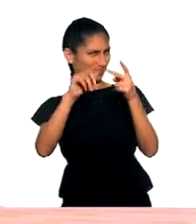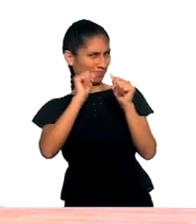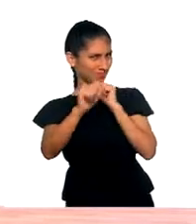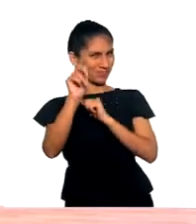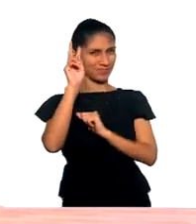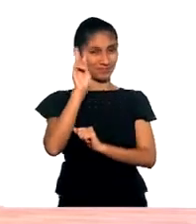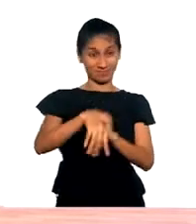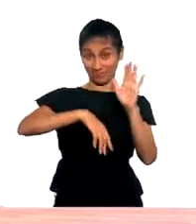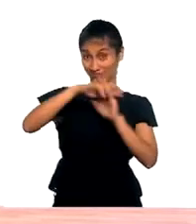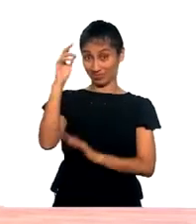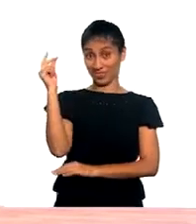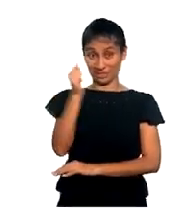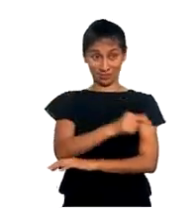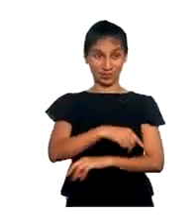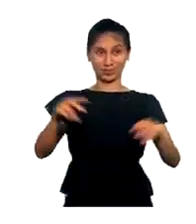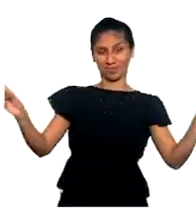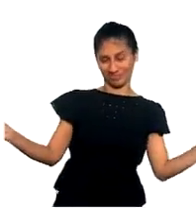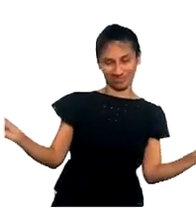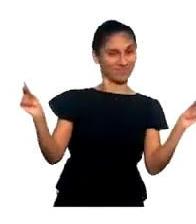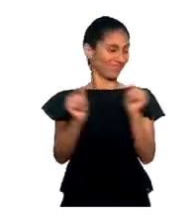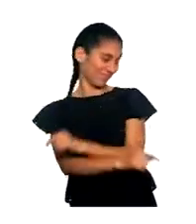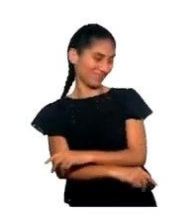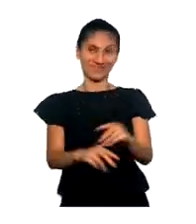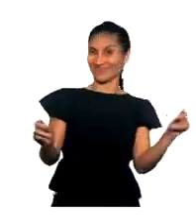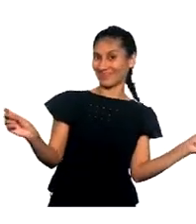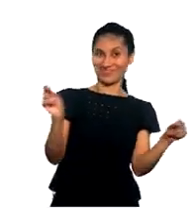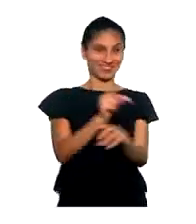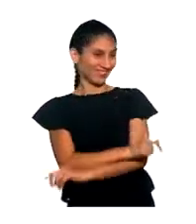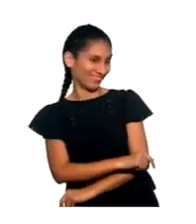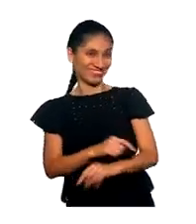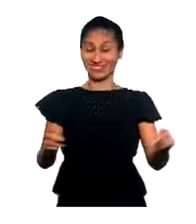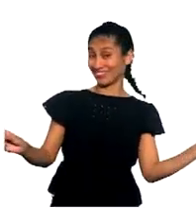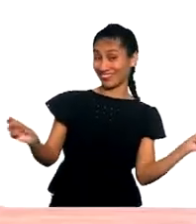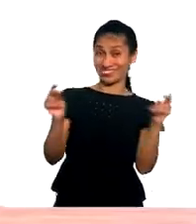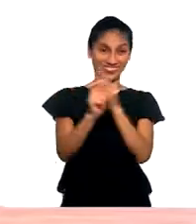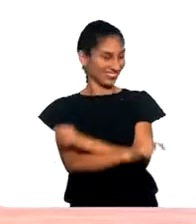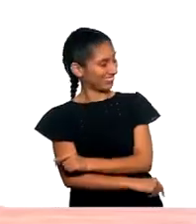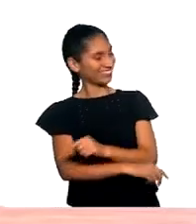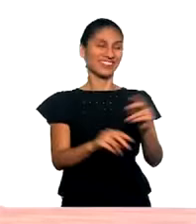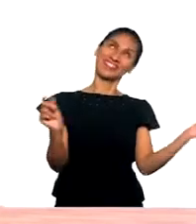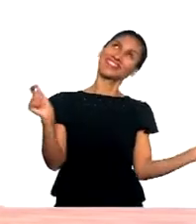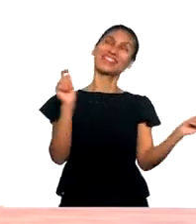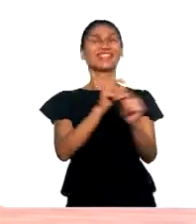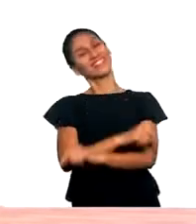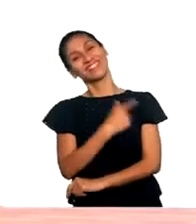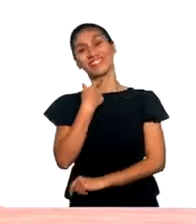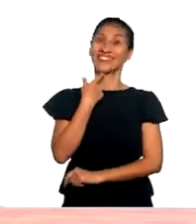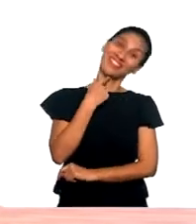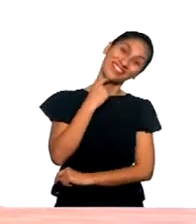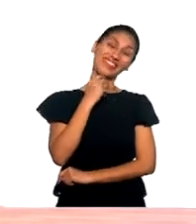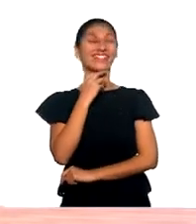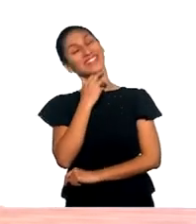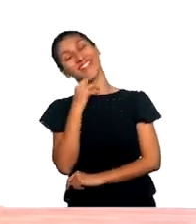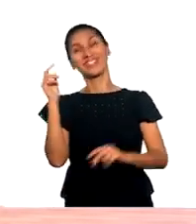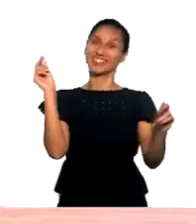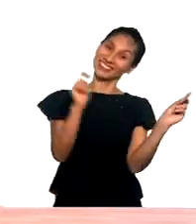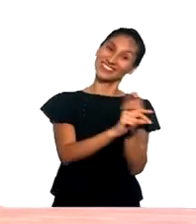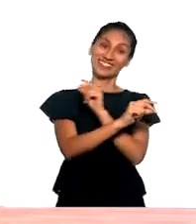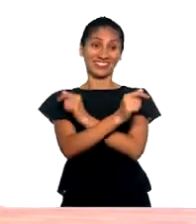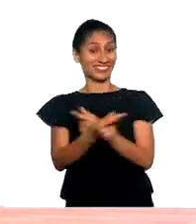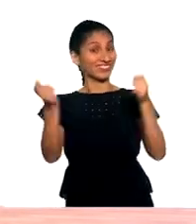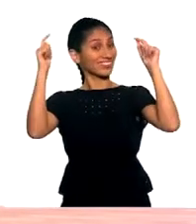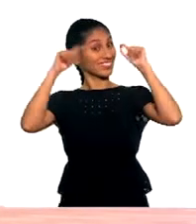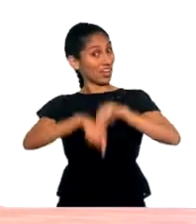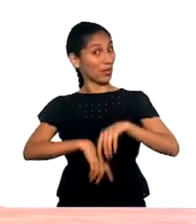un poco más rápido un poco más rápido eso es un poco más rápido suelte esa cabeza y ahora